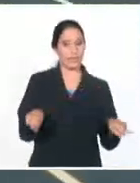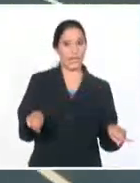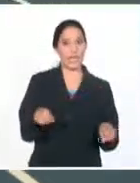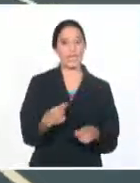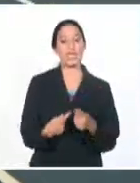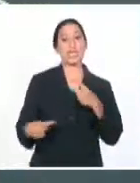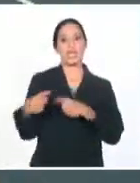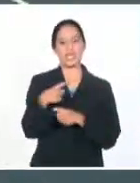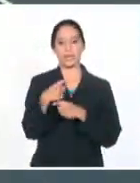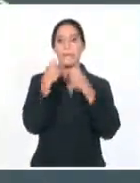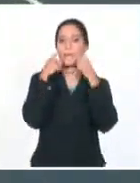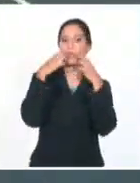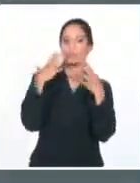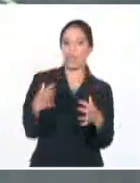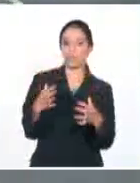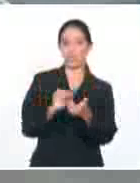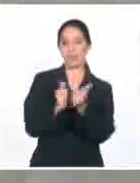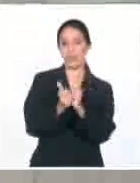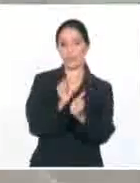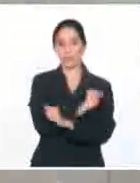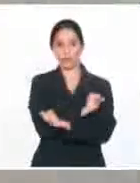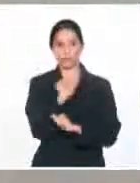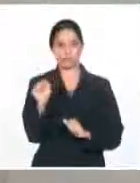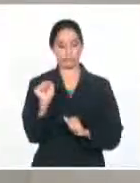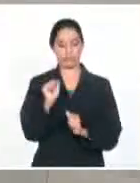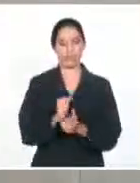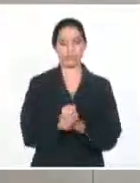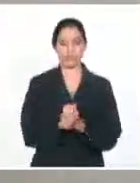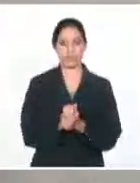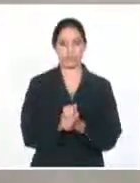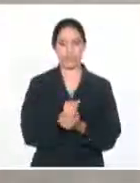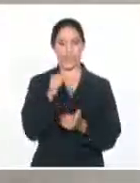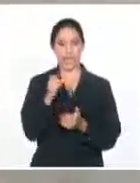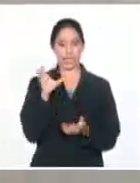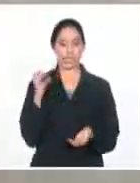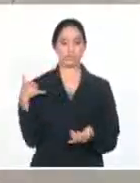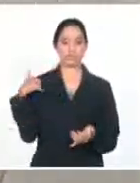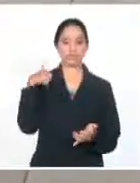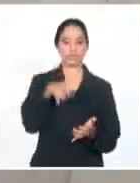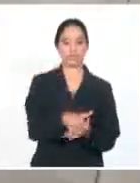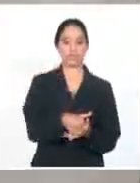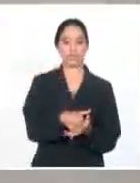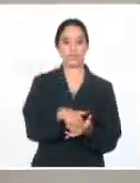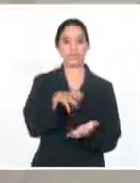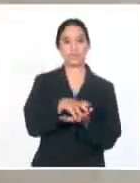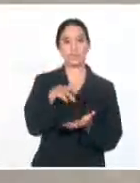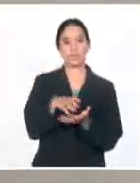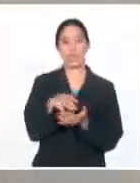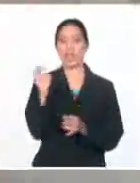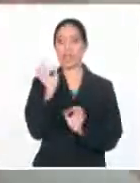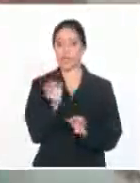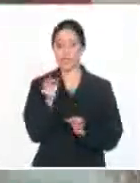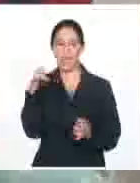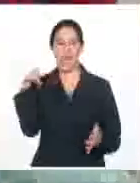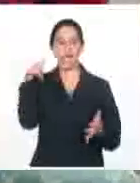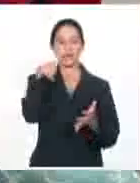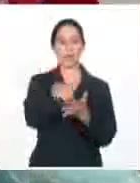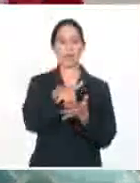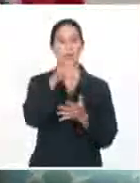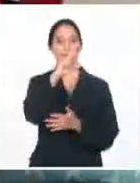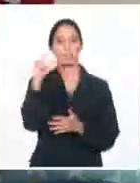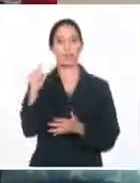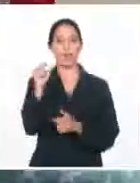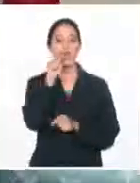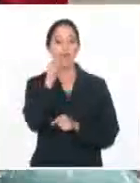clave en la victoria deportiva. Desde que llegamos a esta ciudad, en el mismo aeropuerto, me di cuenta que ellos